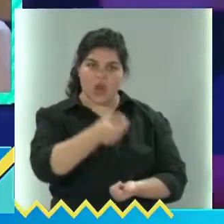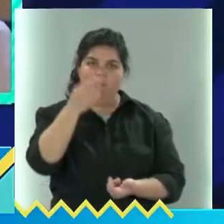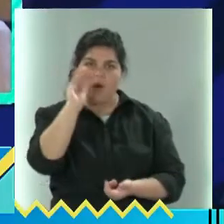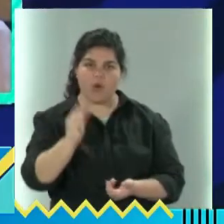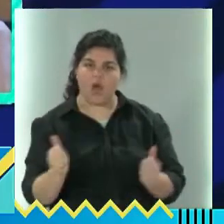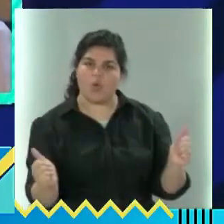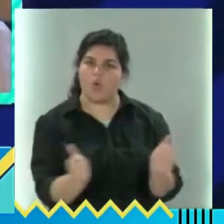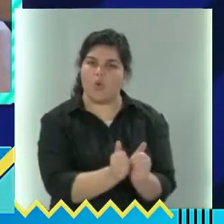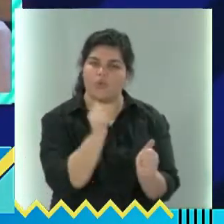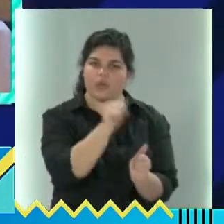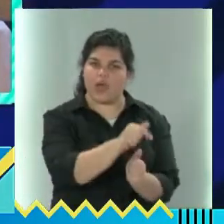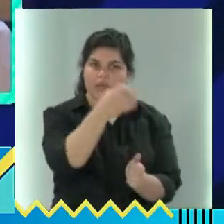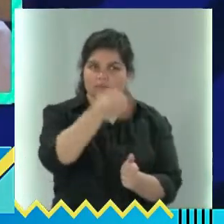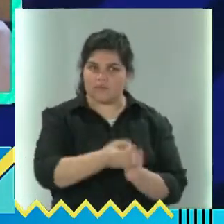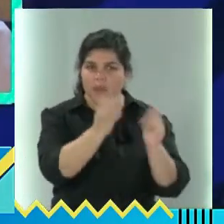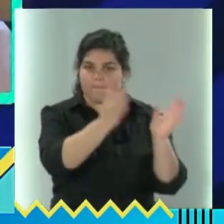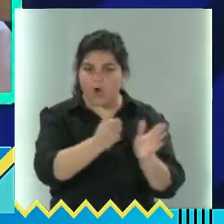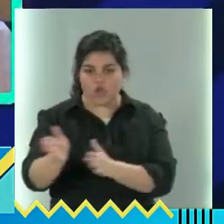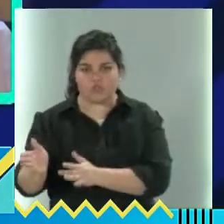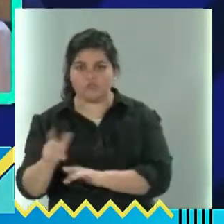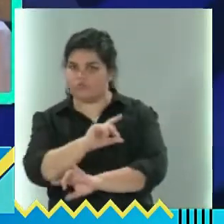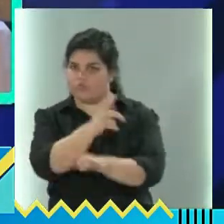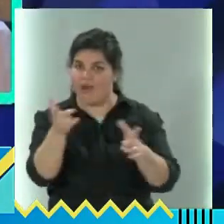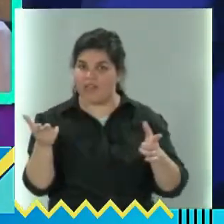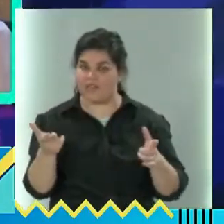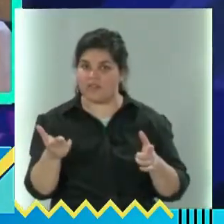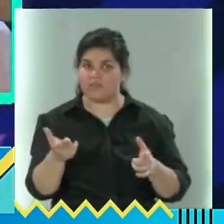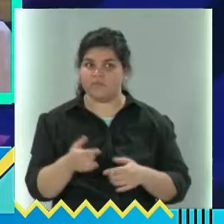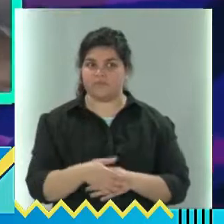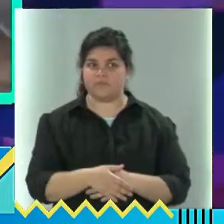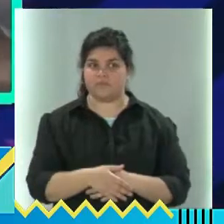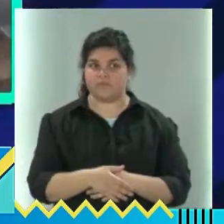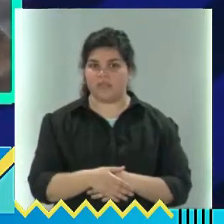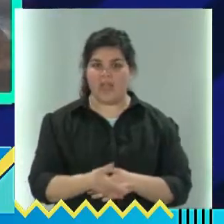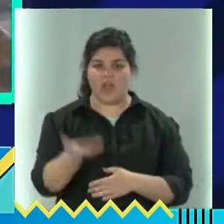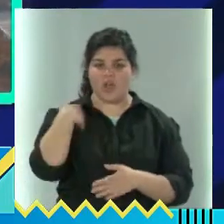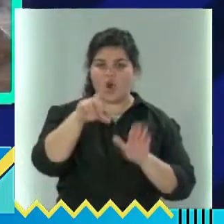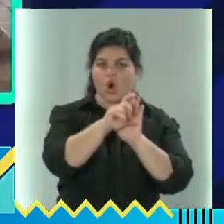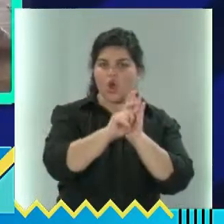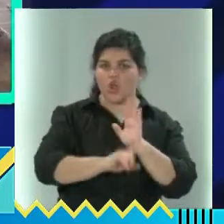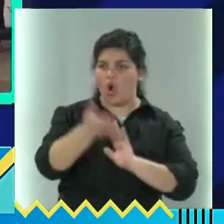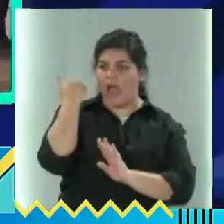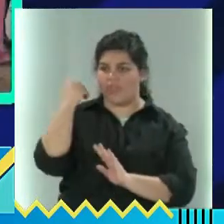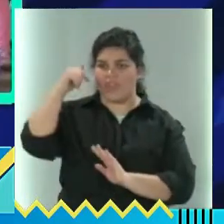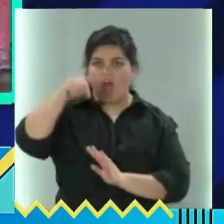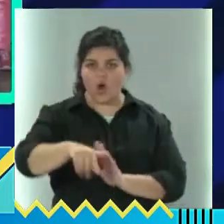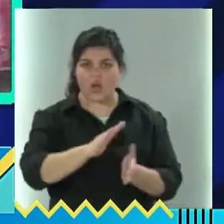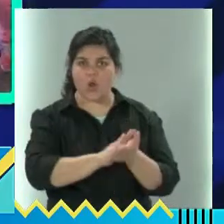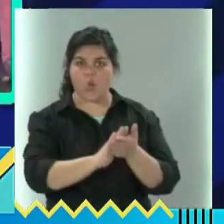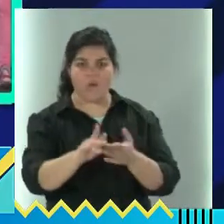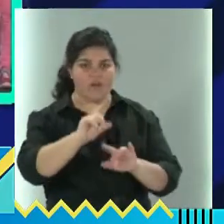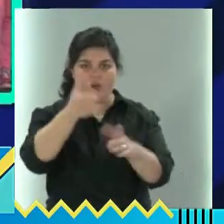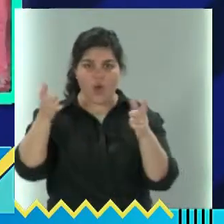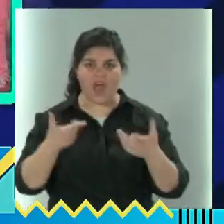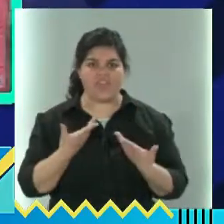a un debido proceso. Lo vas a tener, pero no, ni el anterior ni el actual vas a tener ese defensor, porque